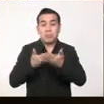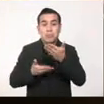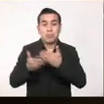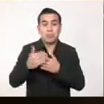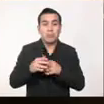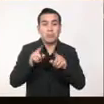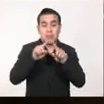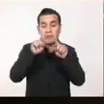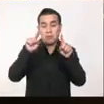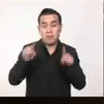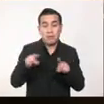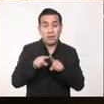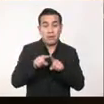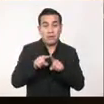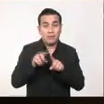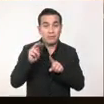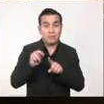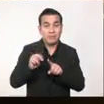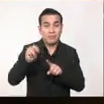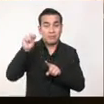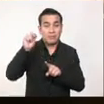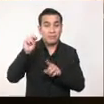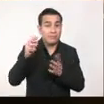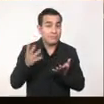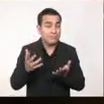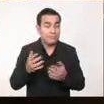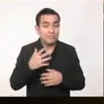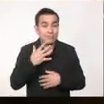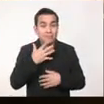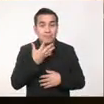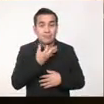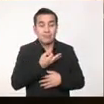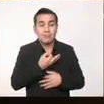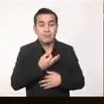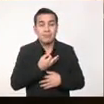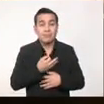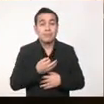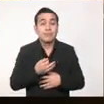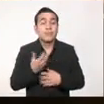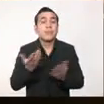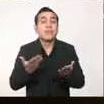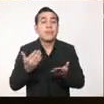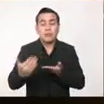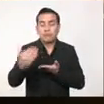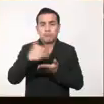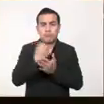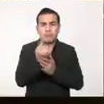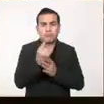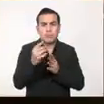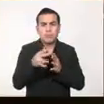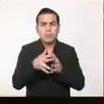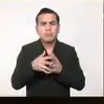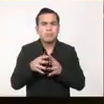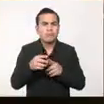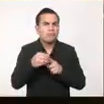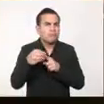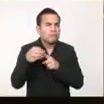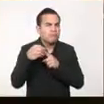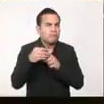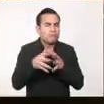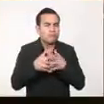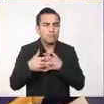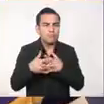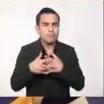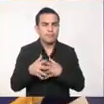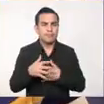el cuadrado de Norteamérica. Entonces, nos dice el Triángulo Norte. Y mandan al enviado especial. Y